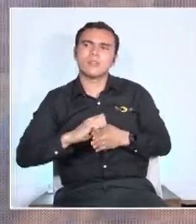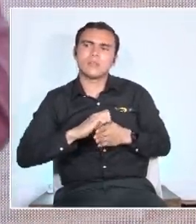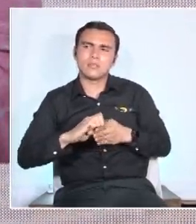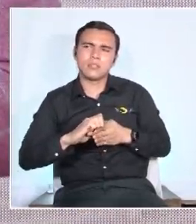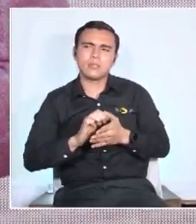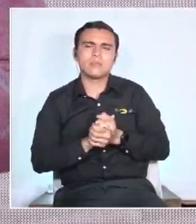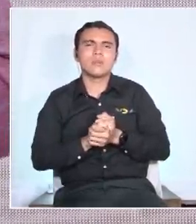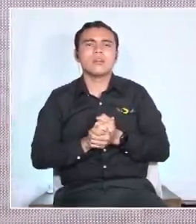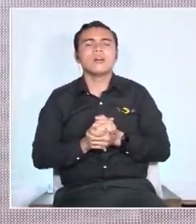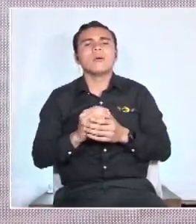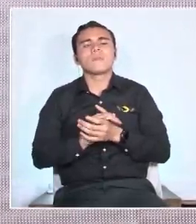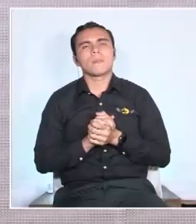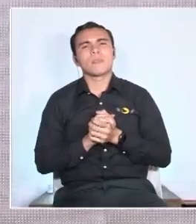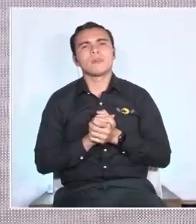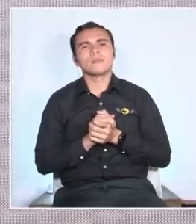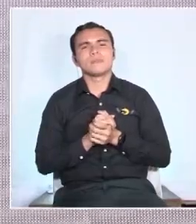Aleluya.